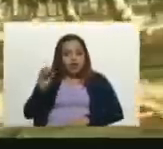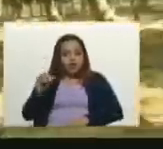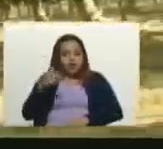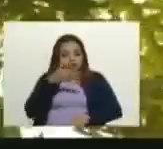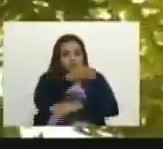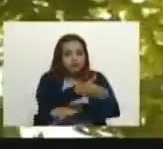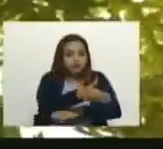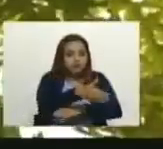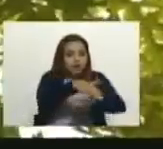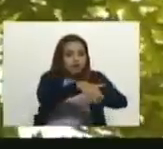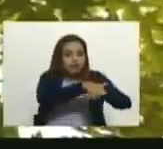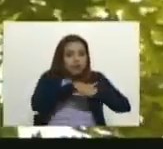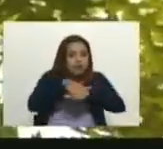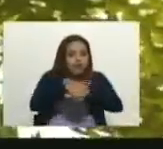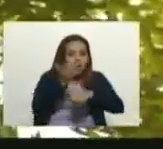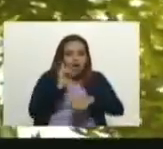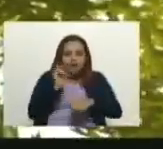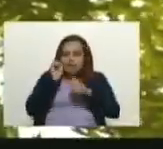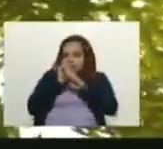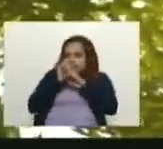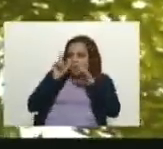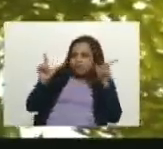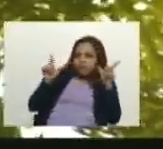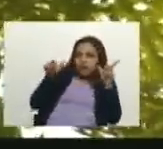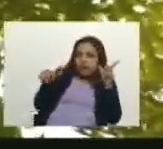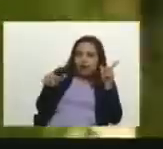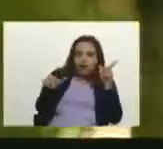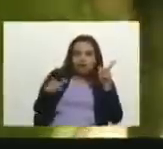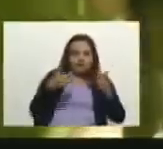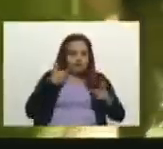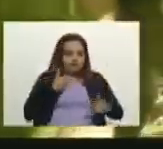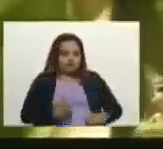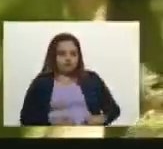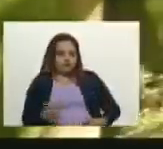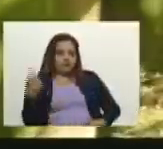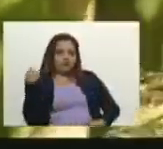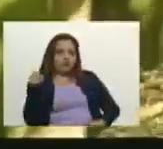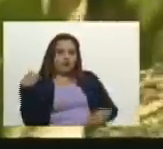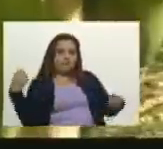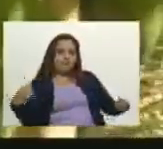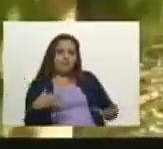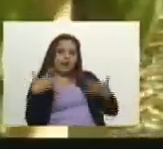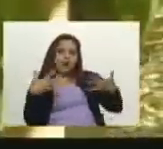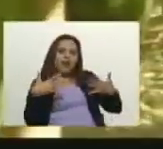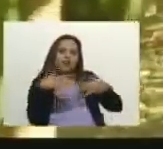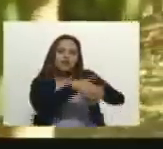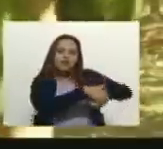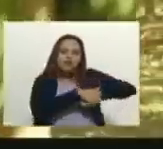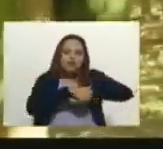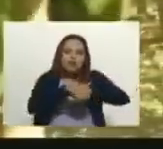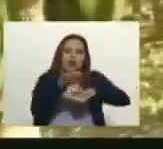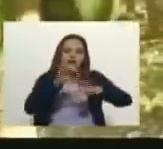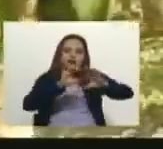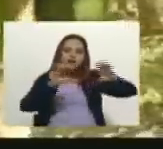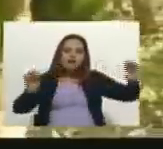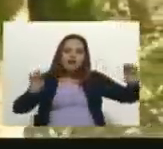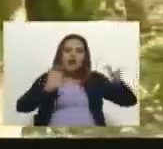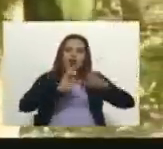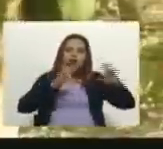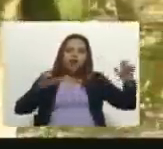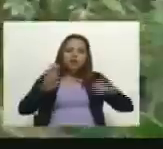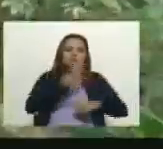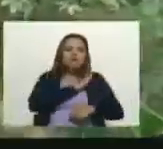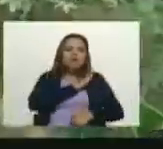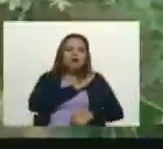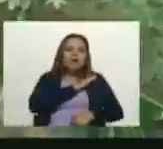se quedó loco, pues. Se quedó loco. Y esta camisa que llevo, que dice atrás la malla de Trujillo, es una frase propia del